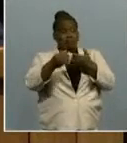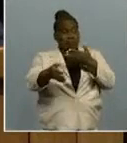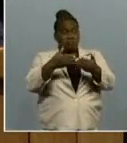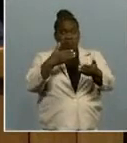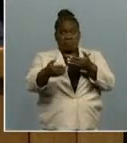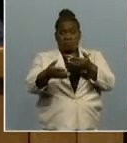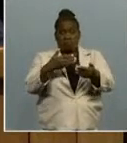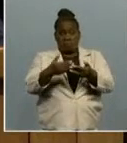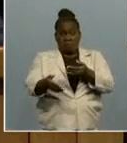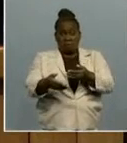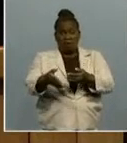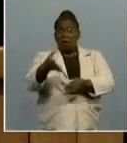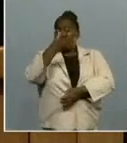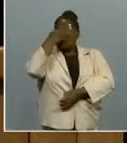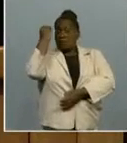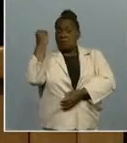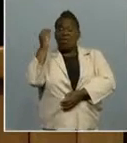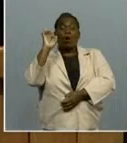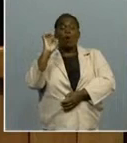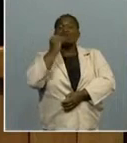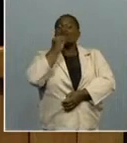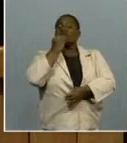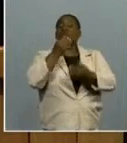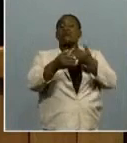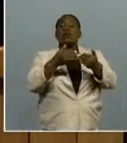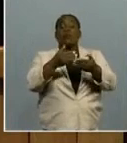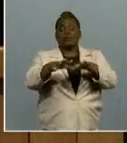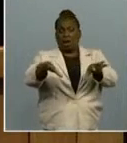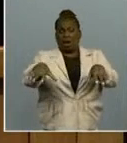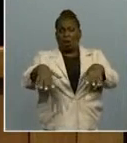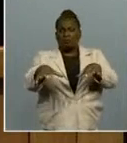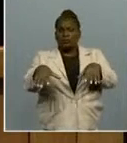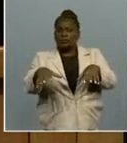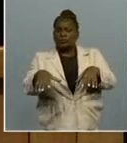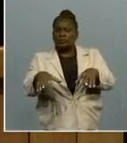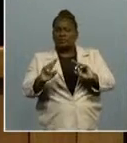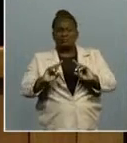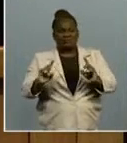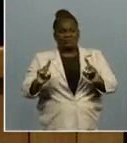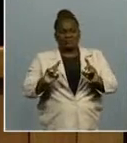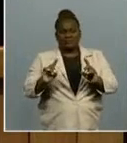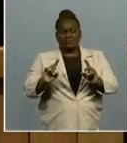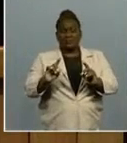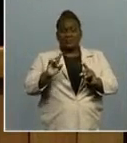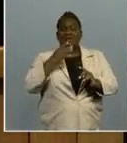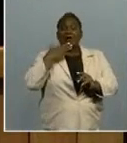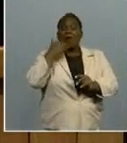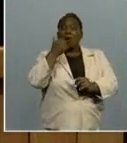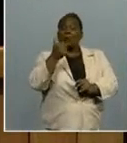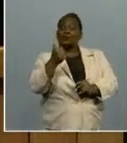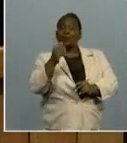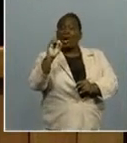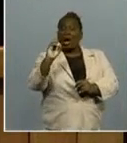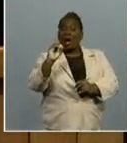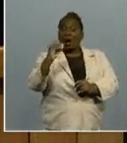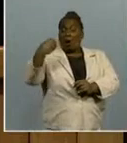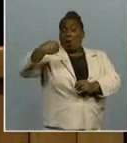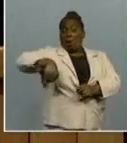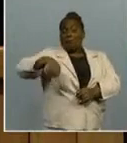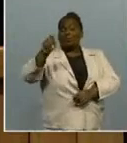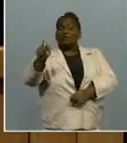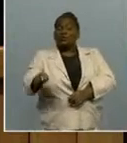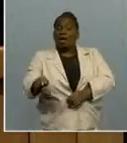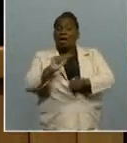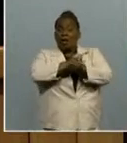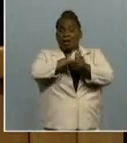ignoren o no les interese considerar los contextos te oportunos oportunistas de liberales a